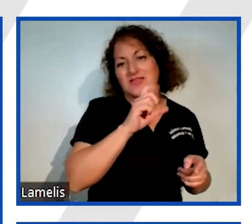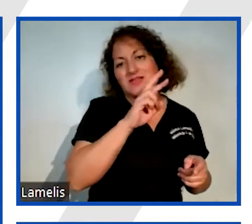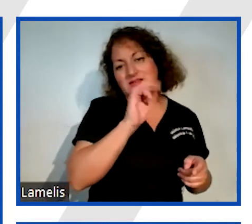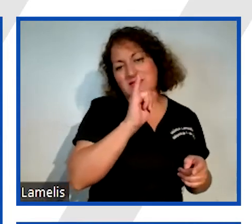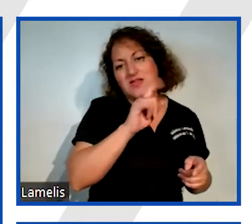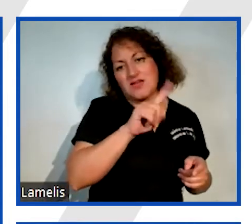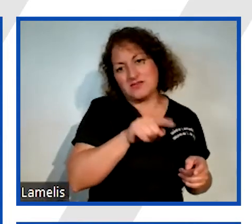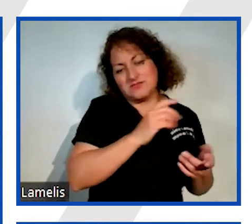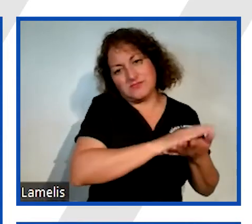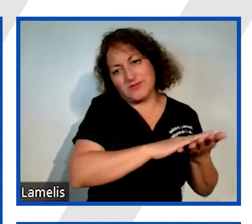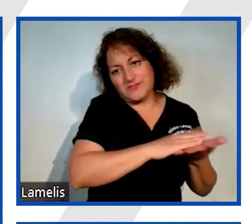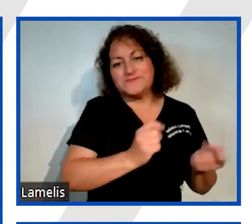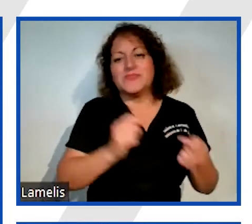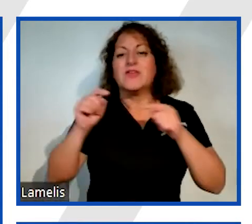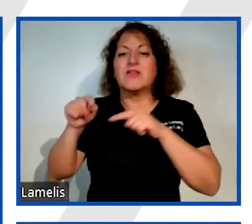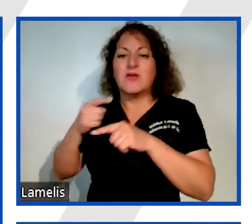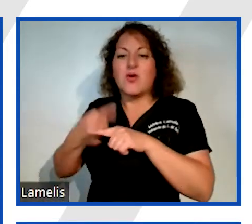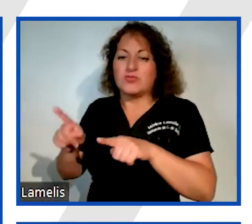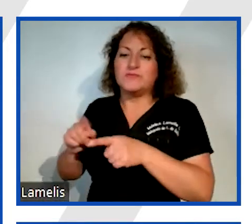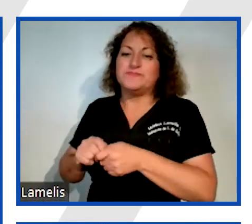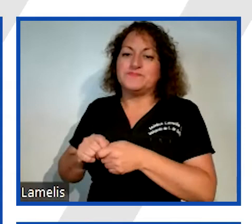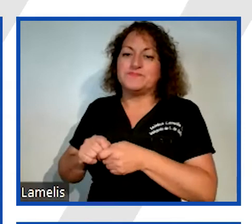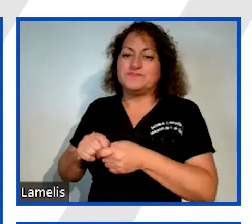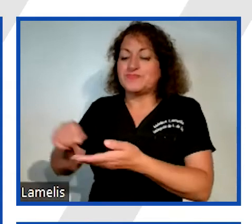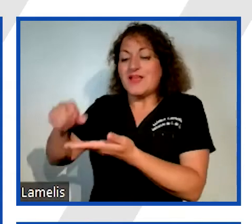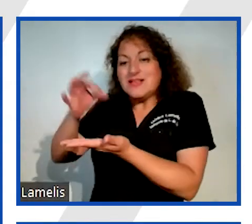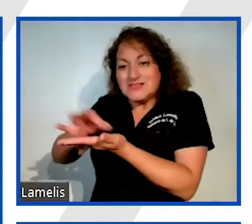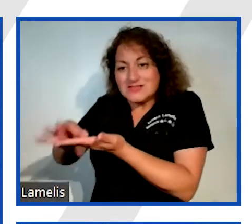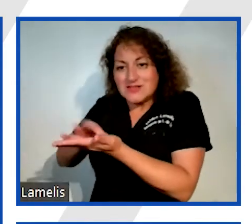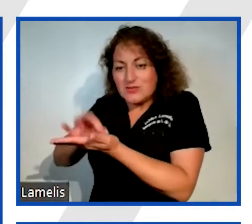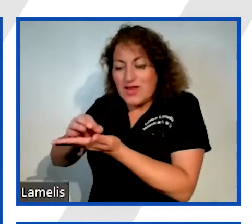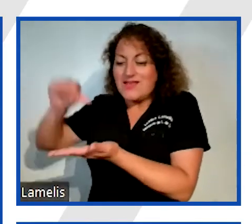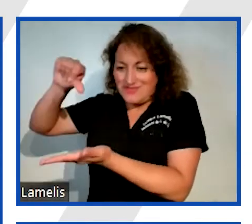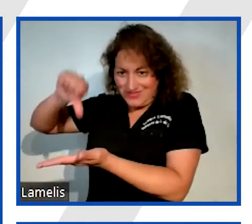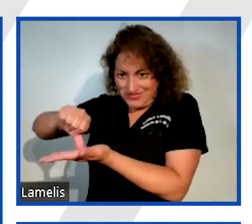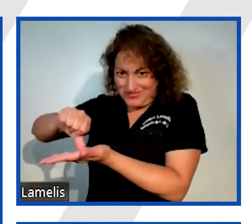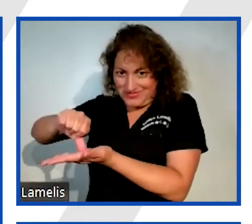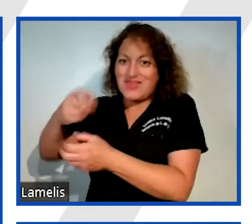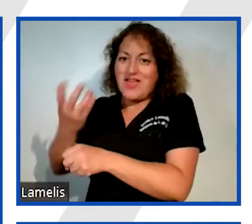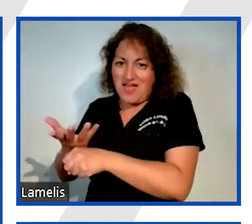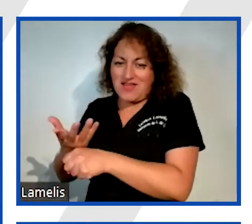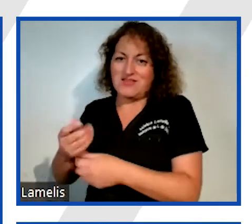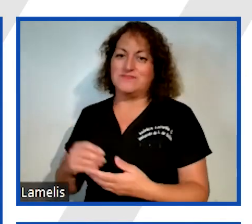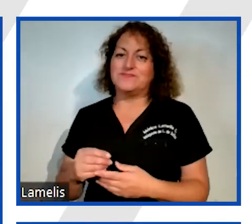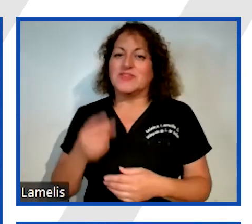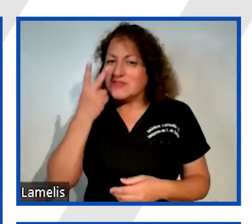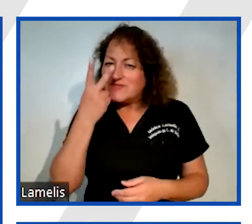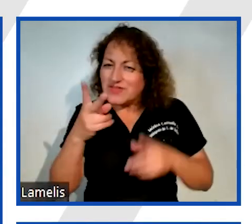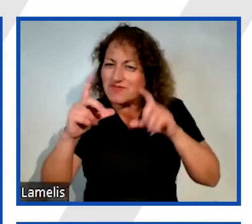células los seres más complejos como los seres humanos verdad son estas son las típicas células que vemos así ver por ejemplo